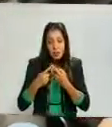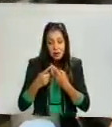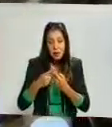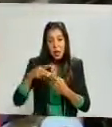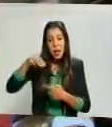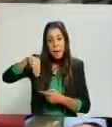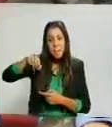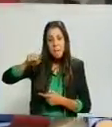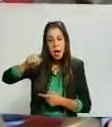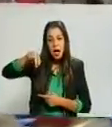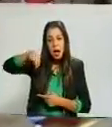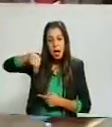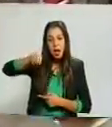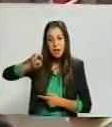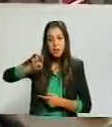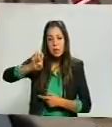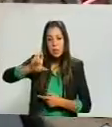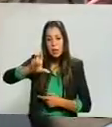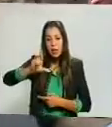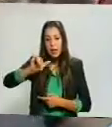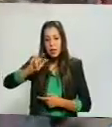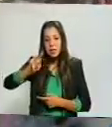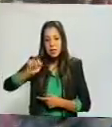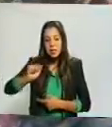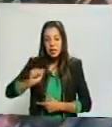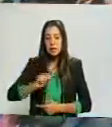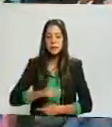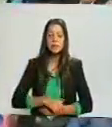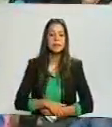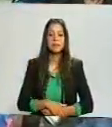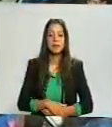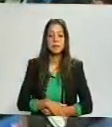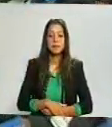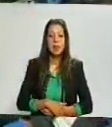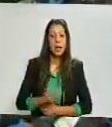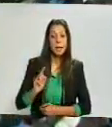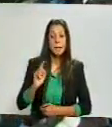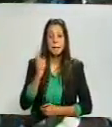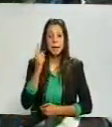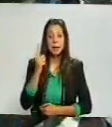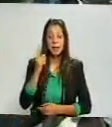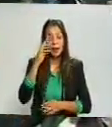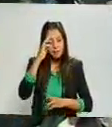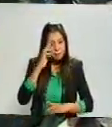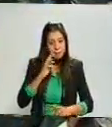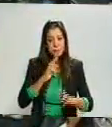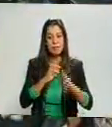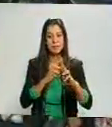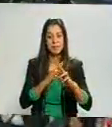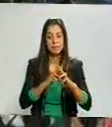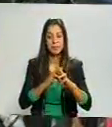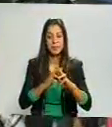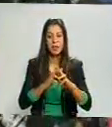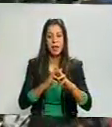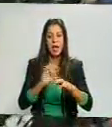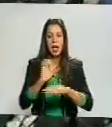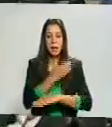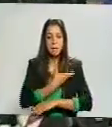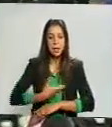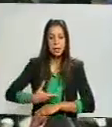decir, fue primero un reconocimiento de Correa que